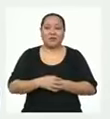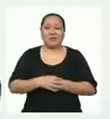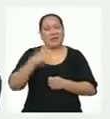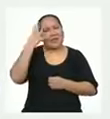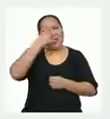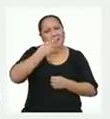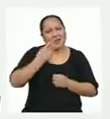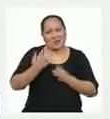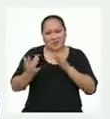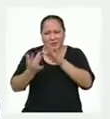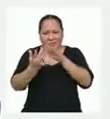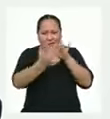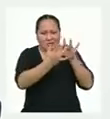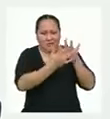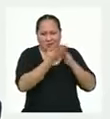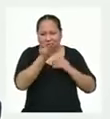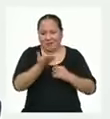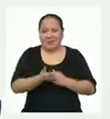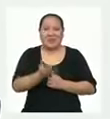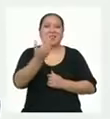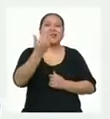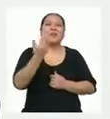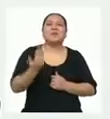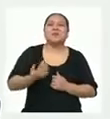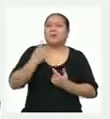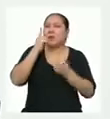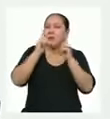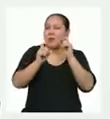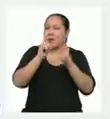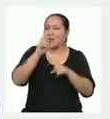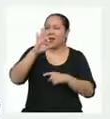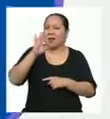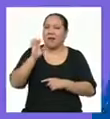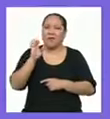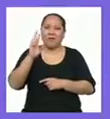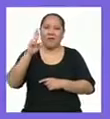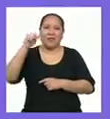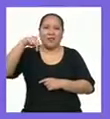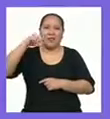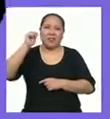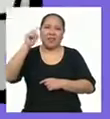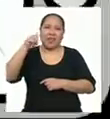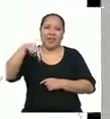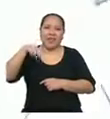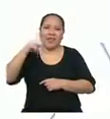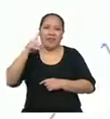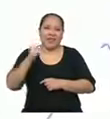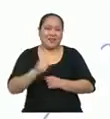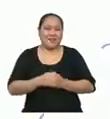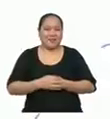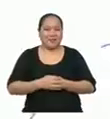poder estar en contacto por aquí. A ver, la pregunta de Fernanda.